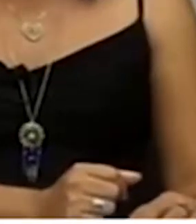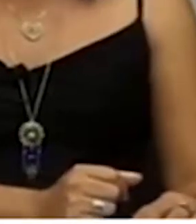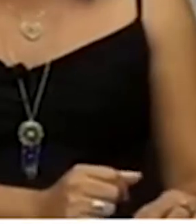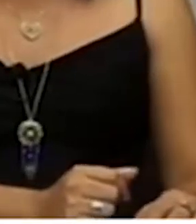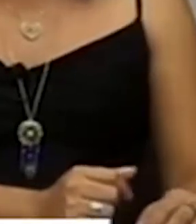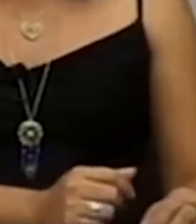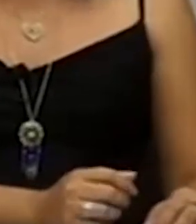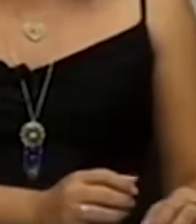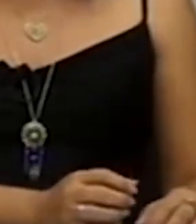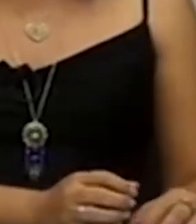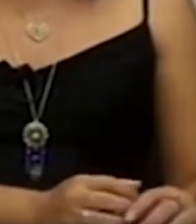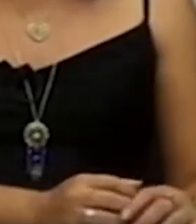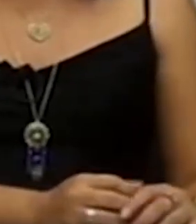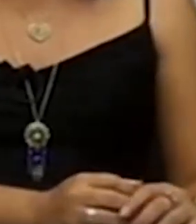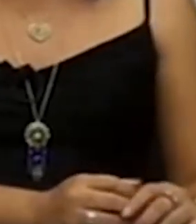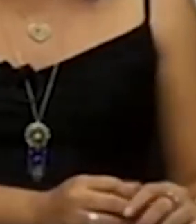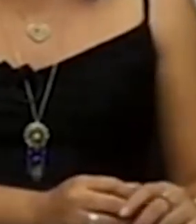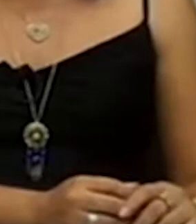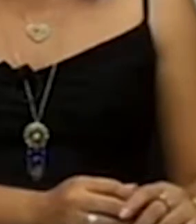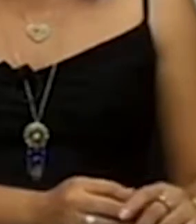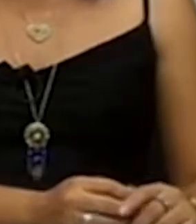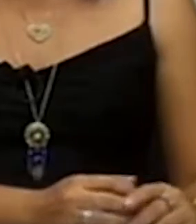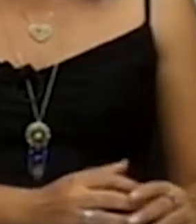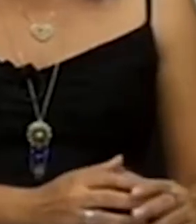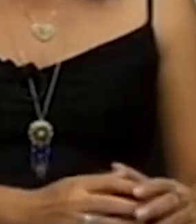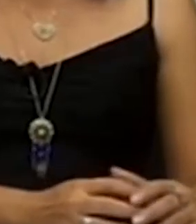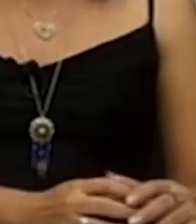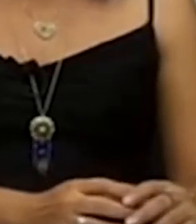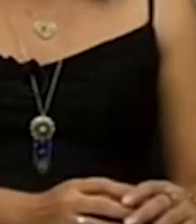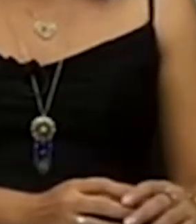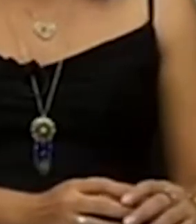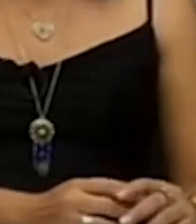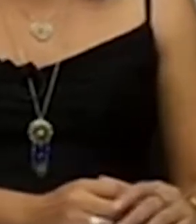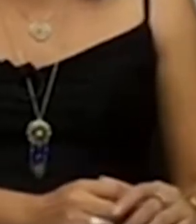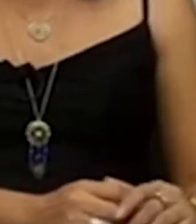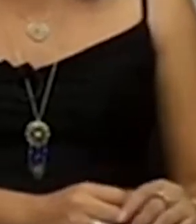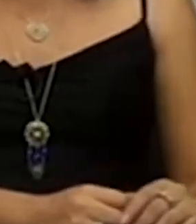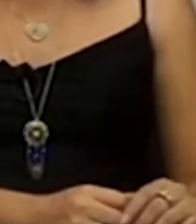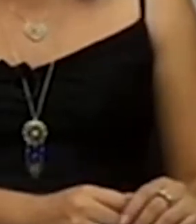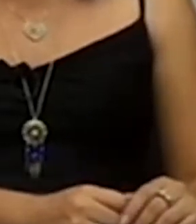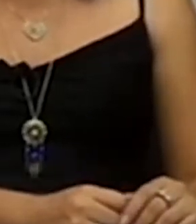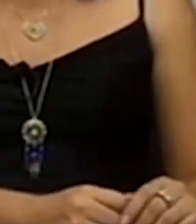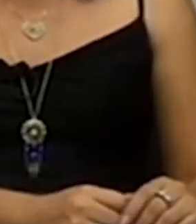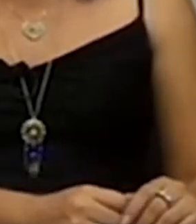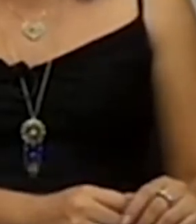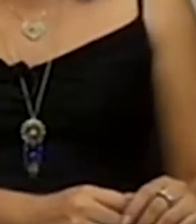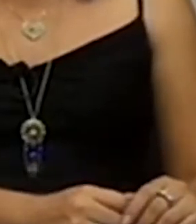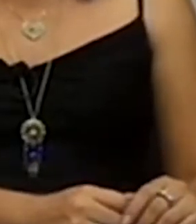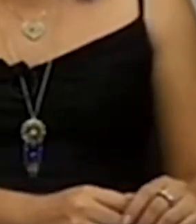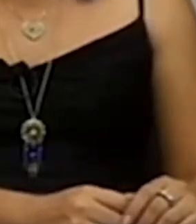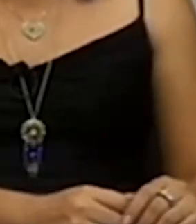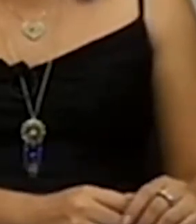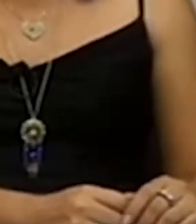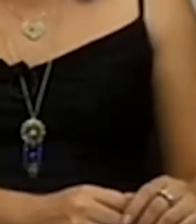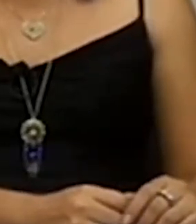a las autoridades poder trabajar en los días en que la población sale a abastecerse de alimentos.